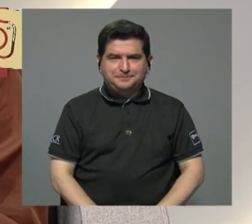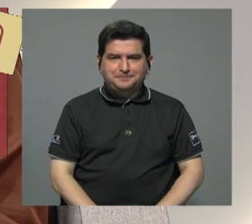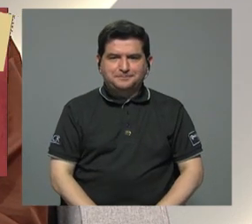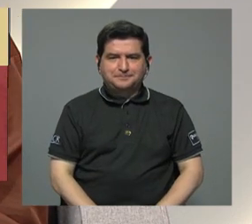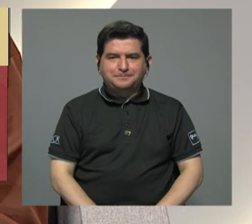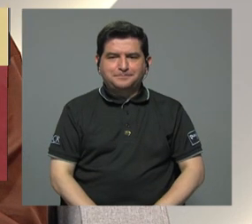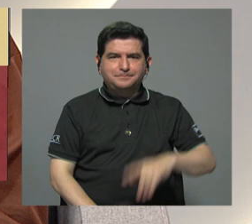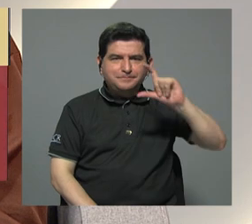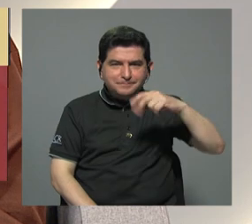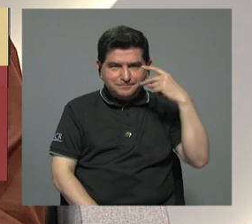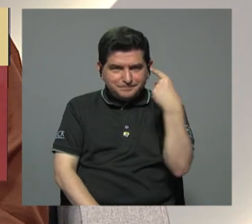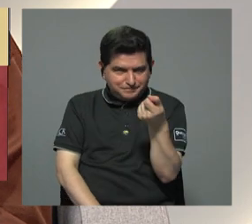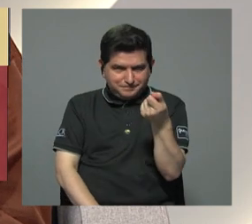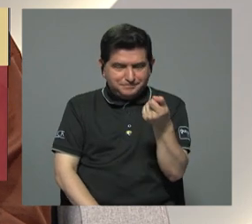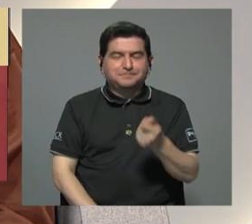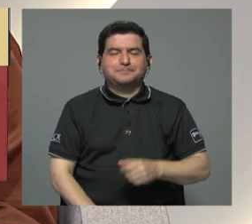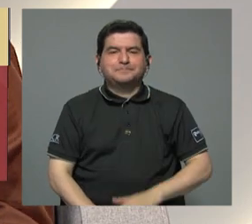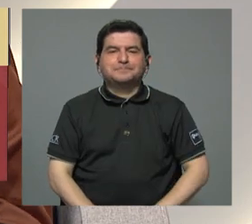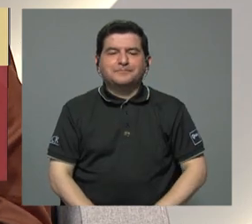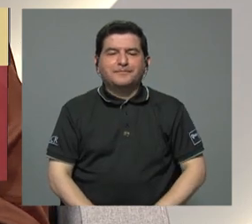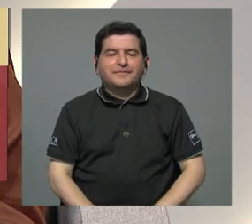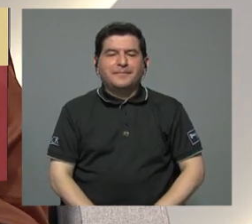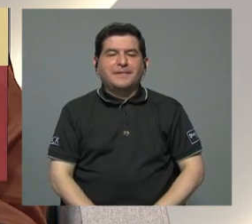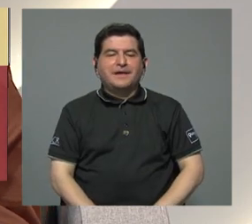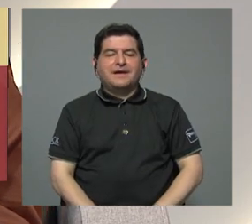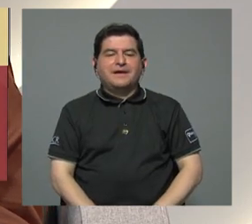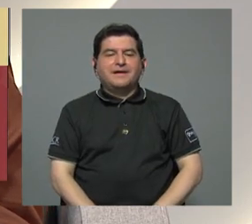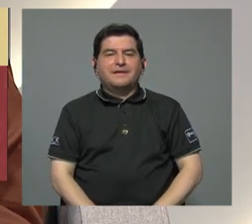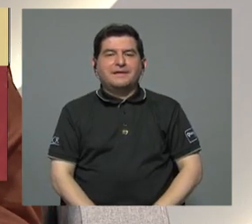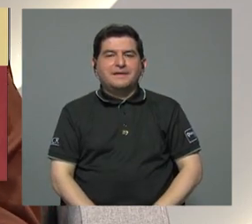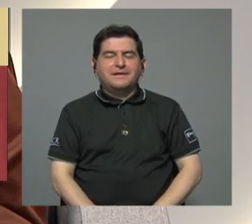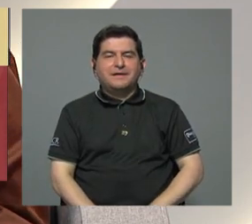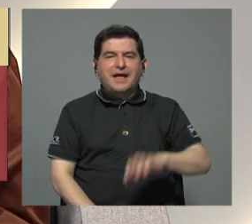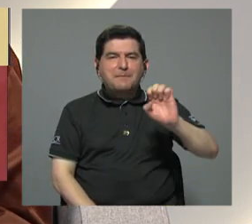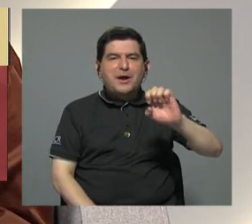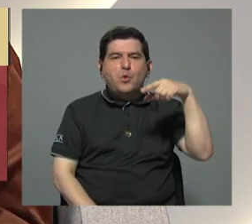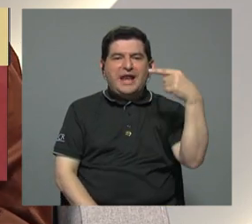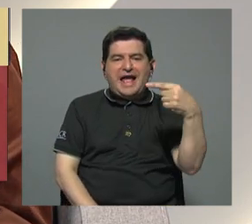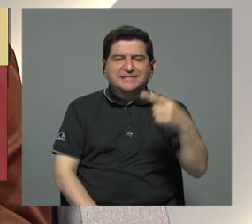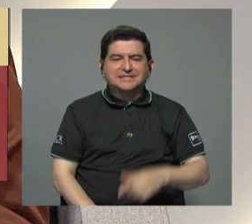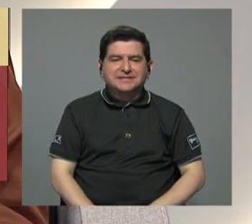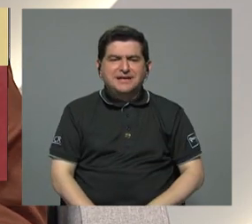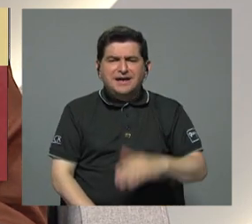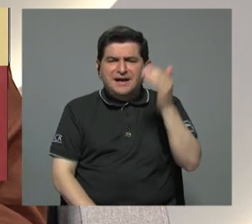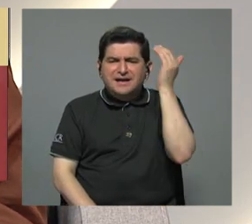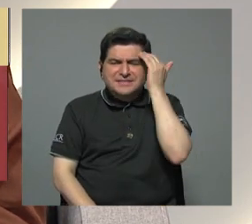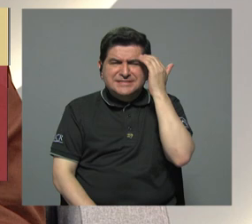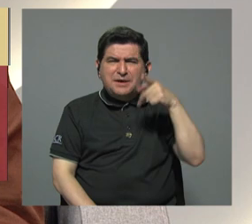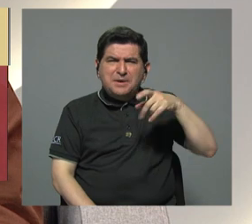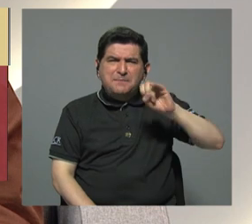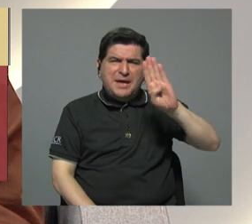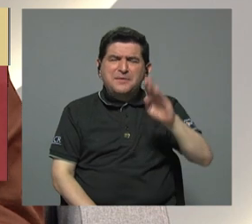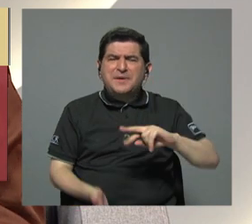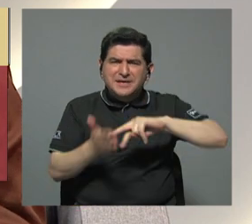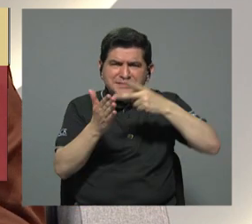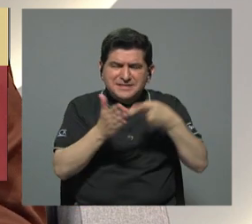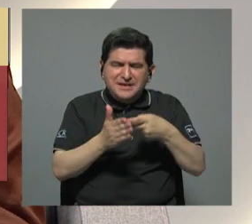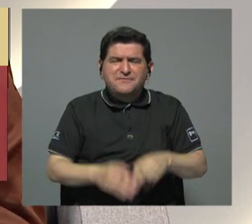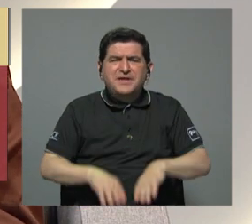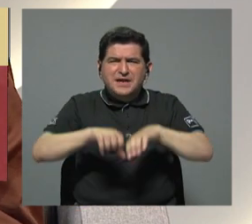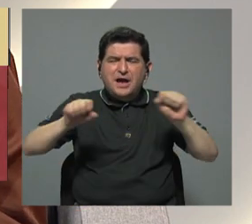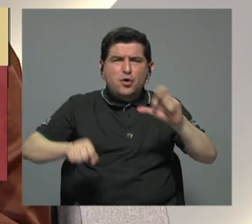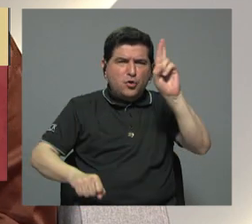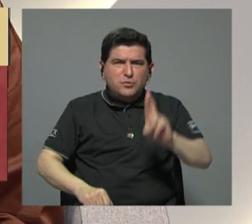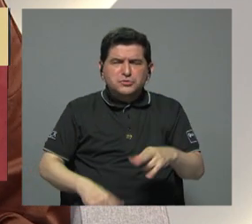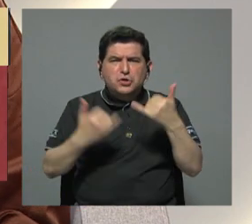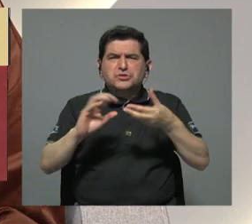pantalla y manuel garcía sabe en cuanto al pib representa la corrupción en costa rica creo que